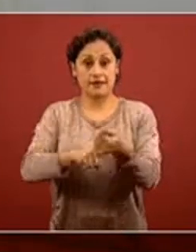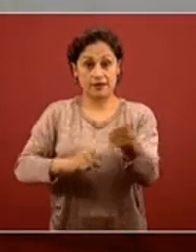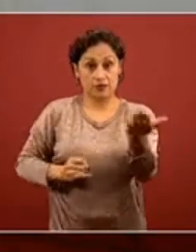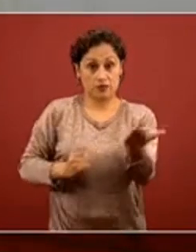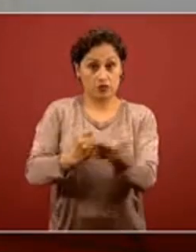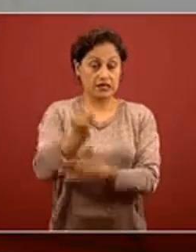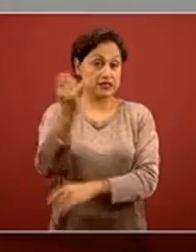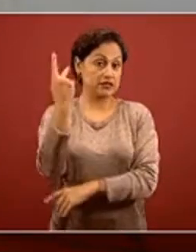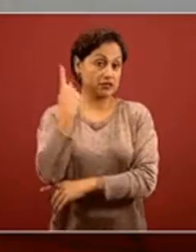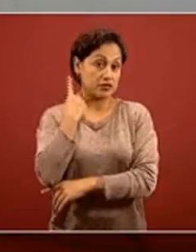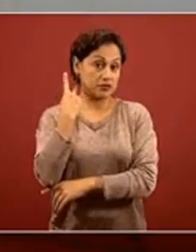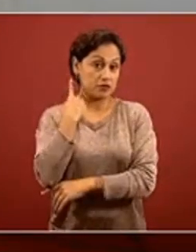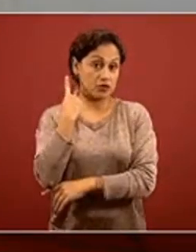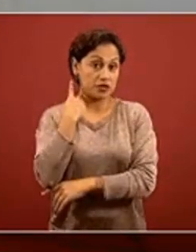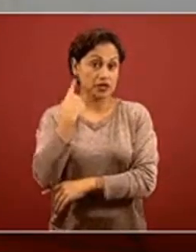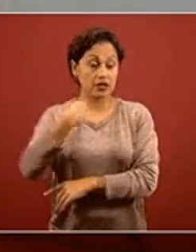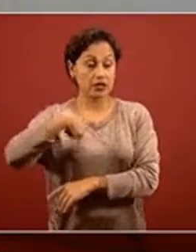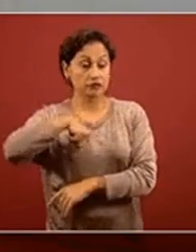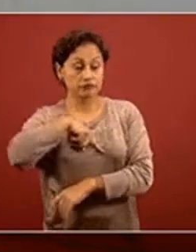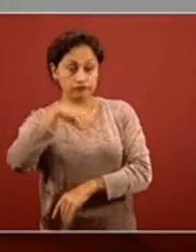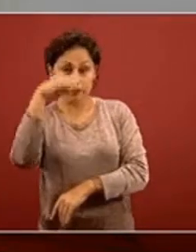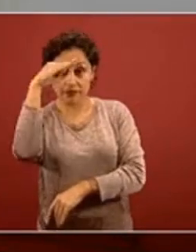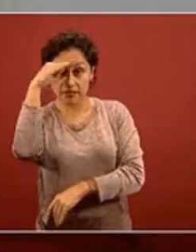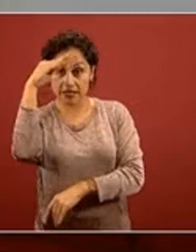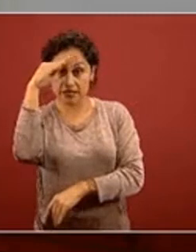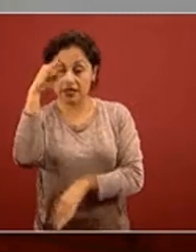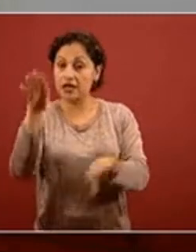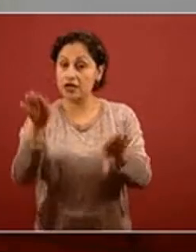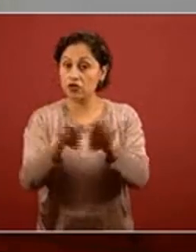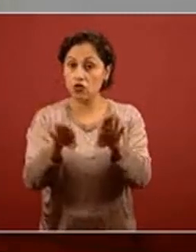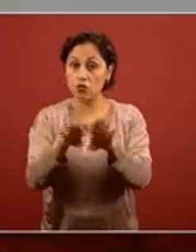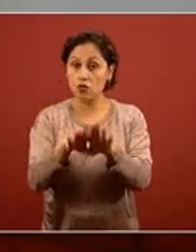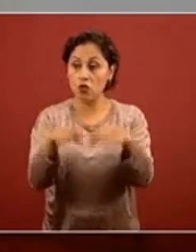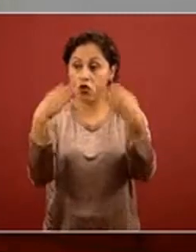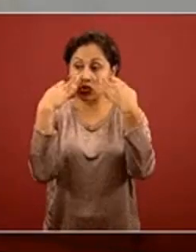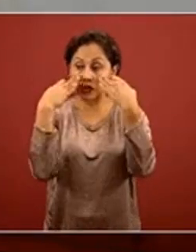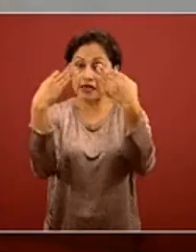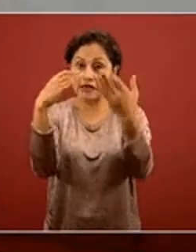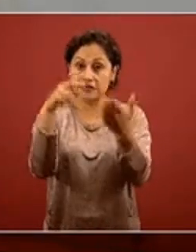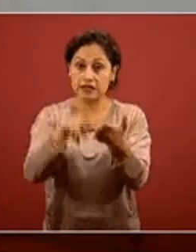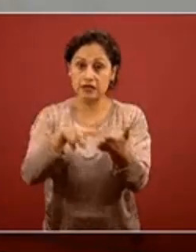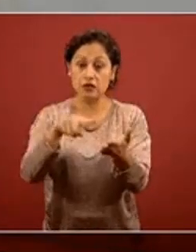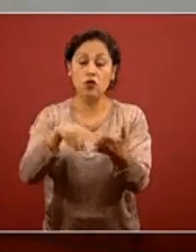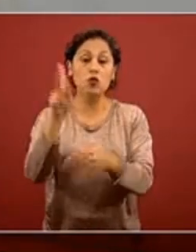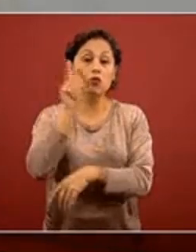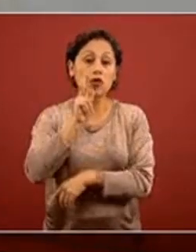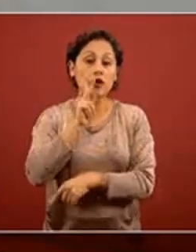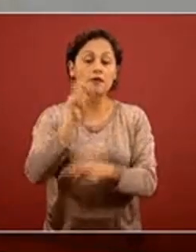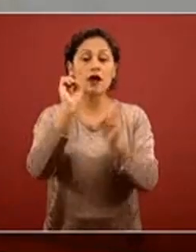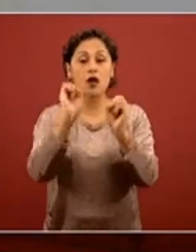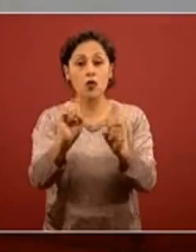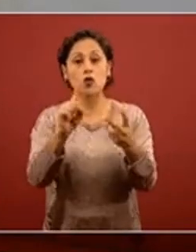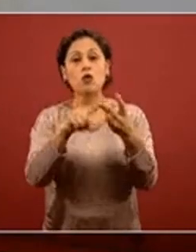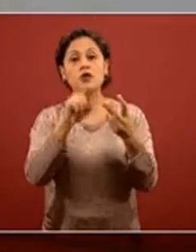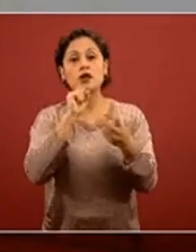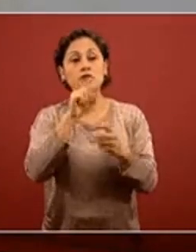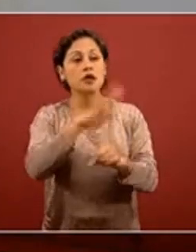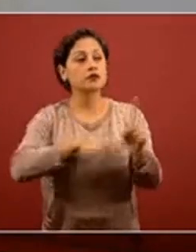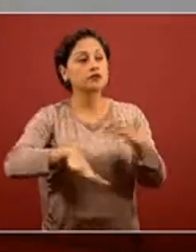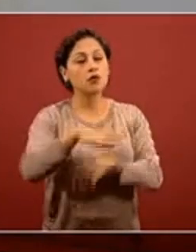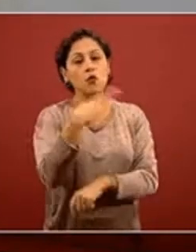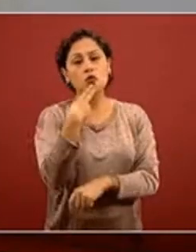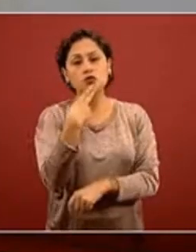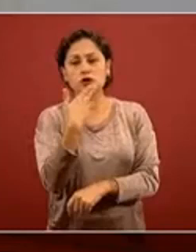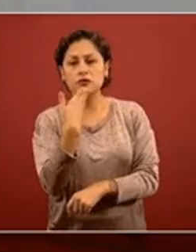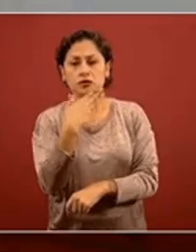también los aspectos prácticos. Y aquí vuelvo a decir, no es que esté mal usar cubrebocas, no